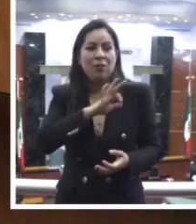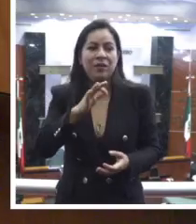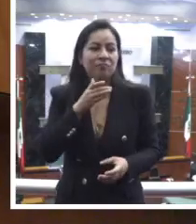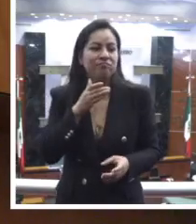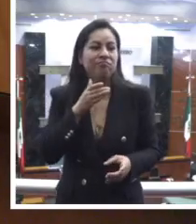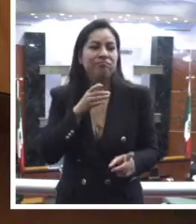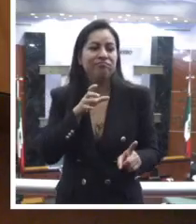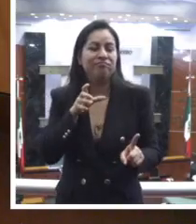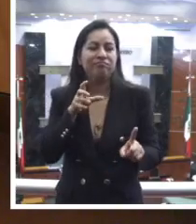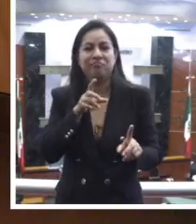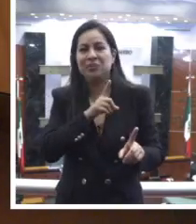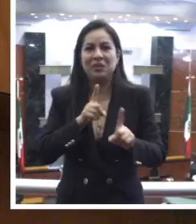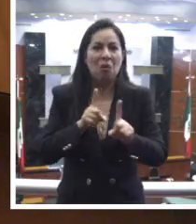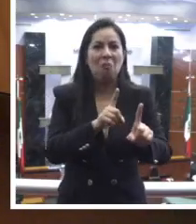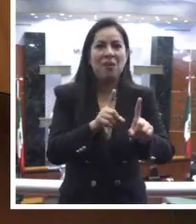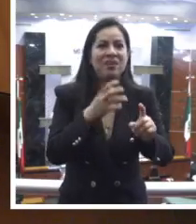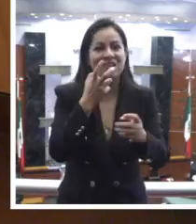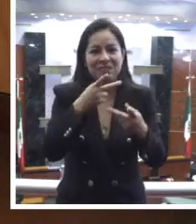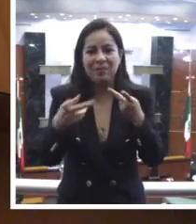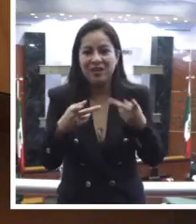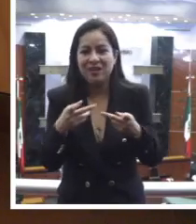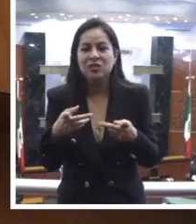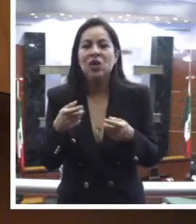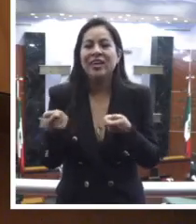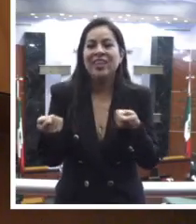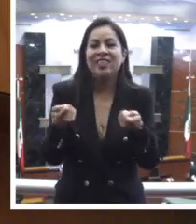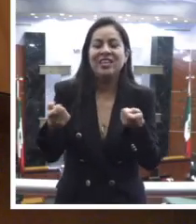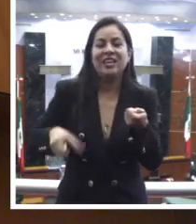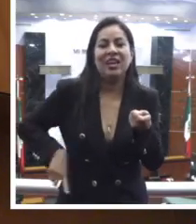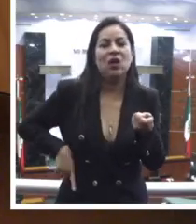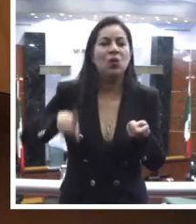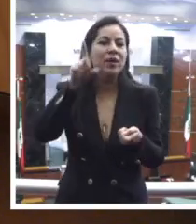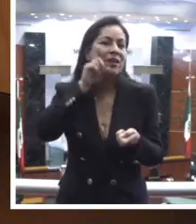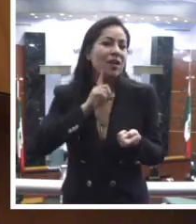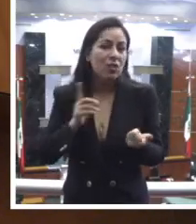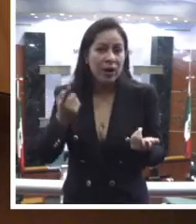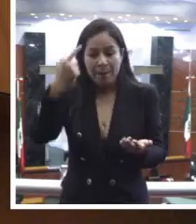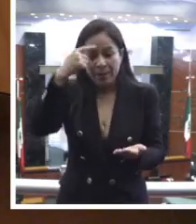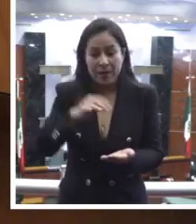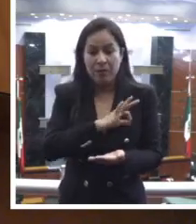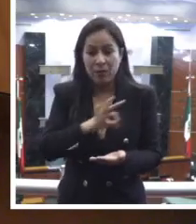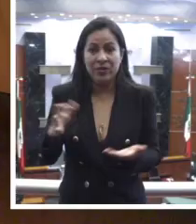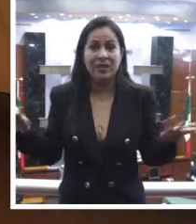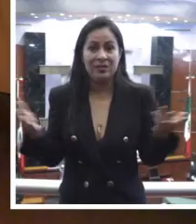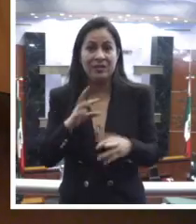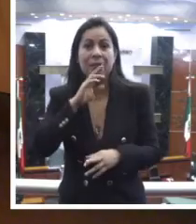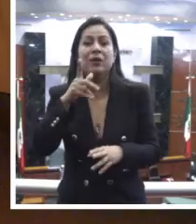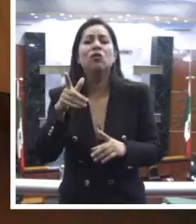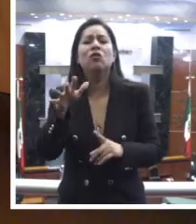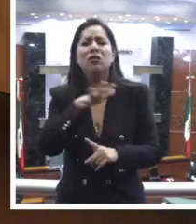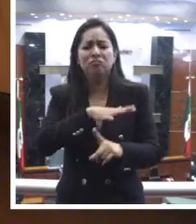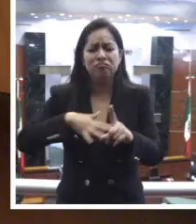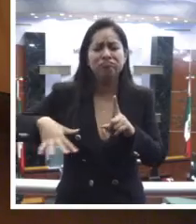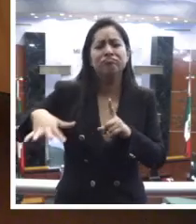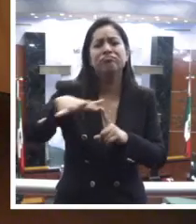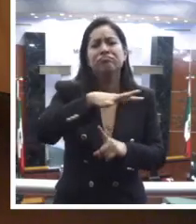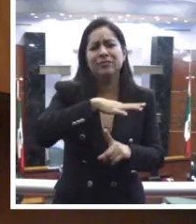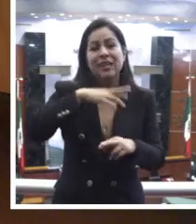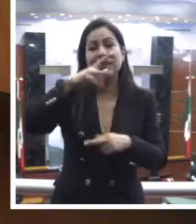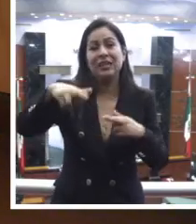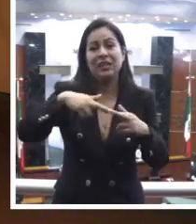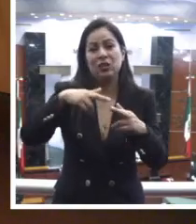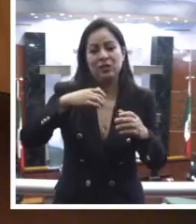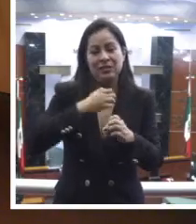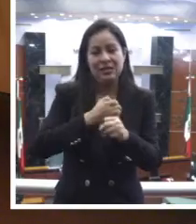a esta planeación estratégica que dirige nuestra gobernadora para poder generar mejores condiciones en las regiones